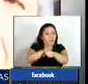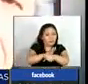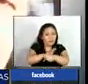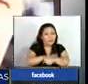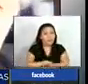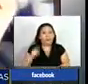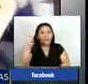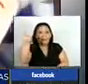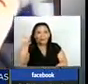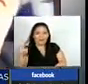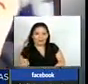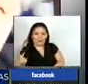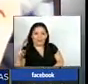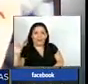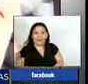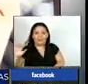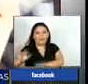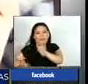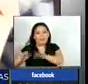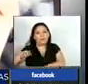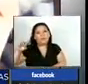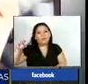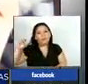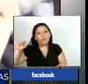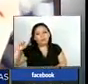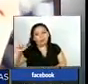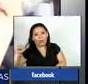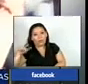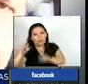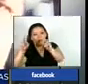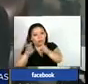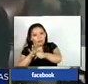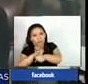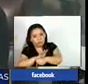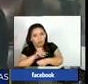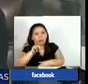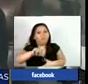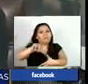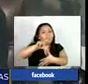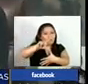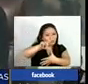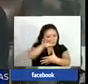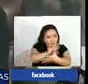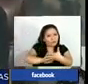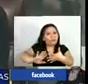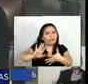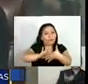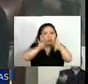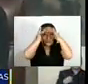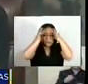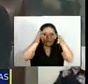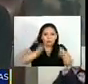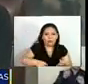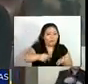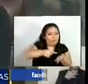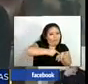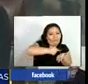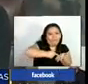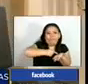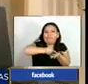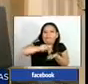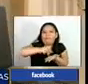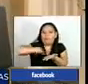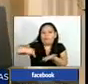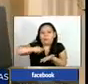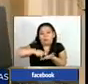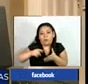a Almagro, el secretario de la OEA, en el contexto de COVID-19, los países de la región han tomado acciones como restringir la libertad de circulación,